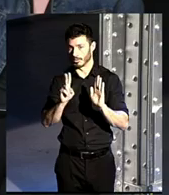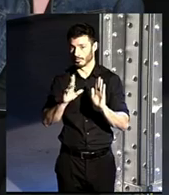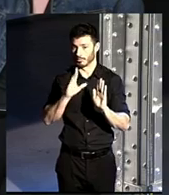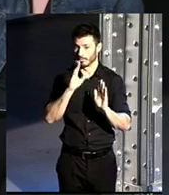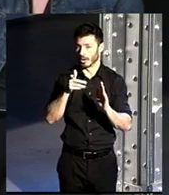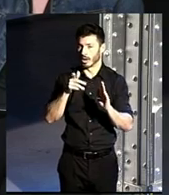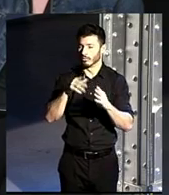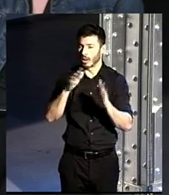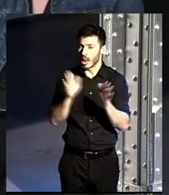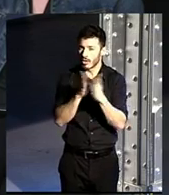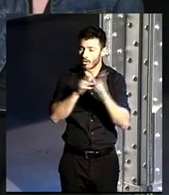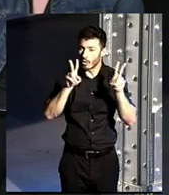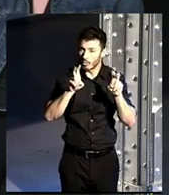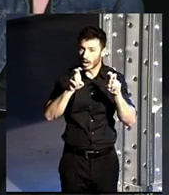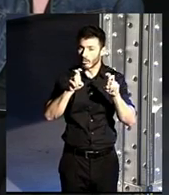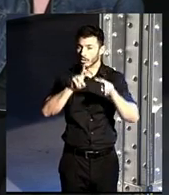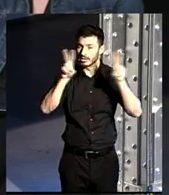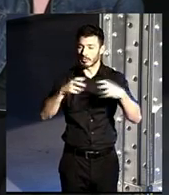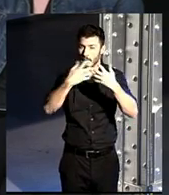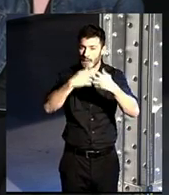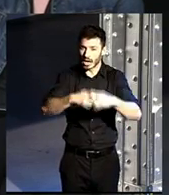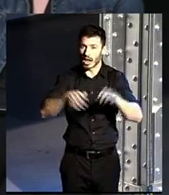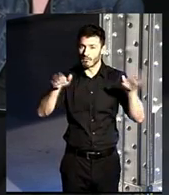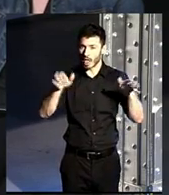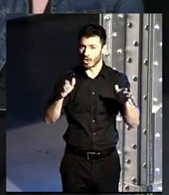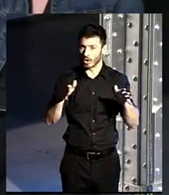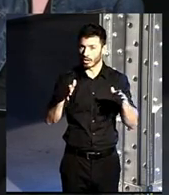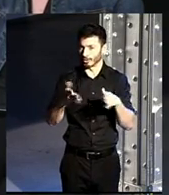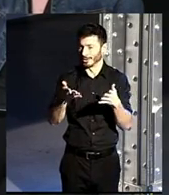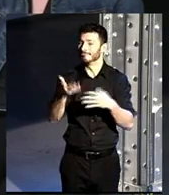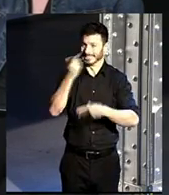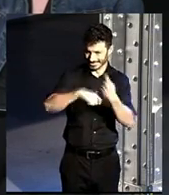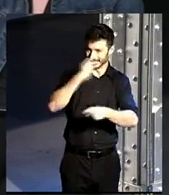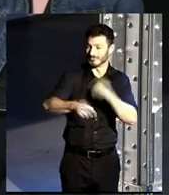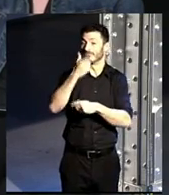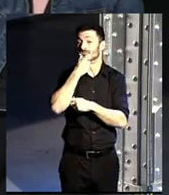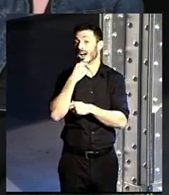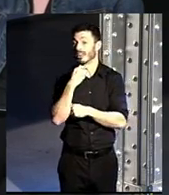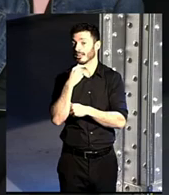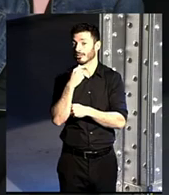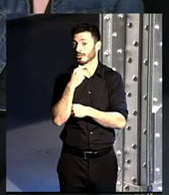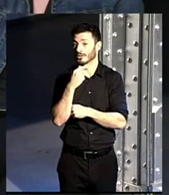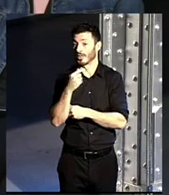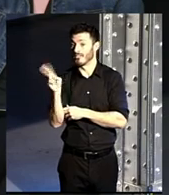voladora, escrito por Julio Verne, se vendía. Y esto continuó hasta el año